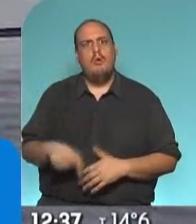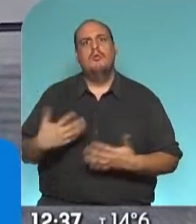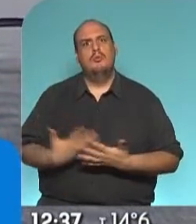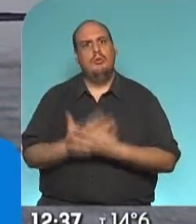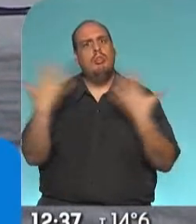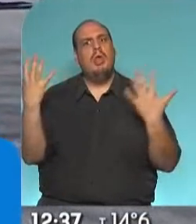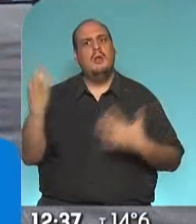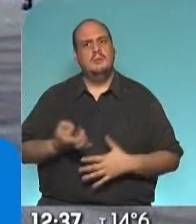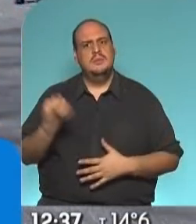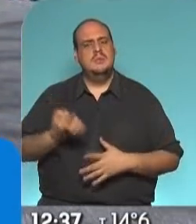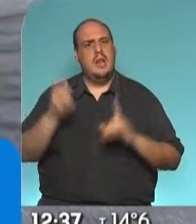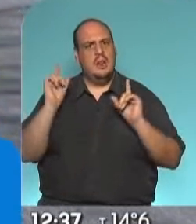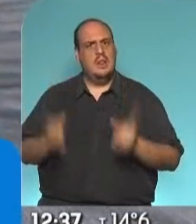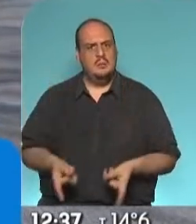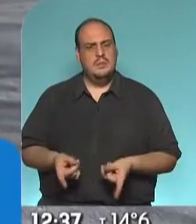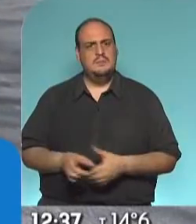día también especial